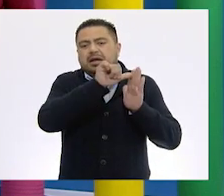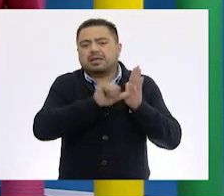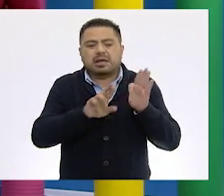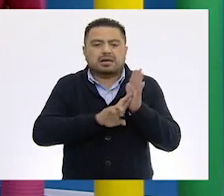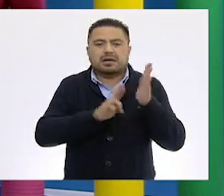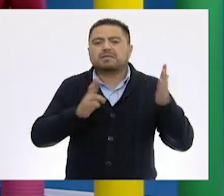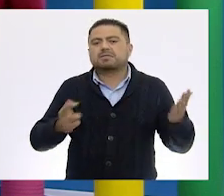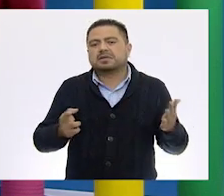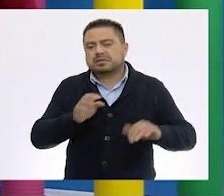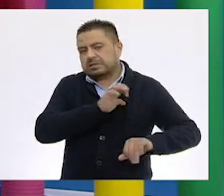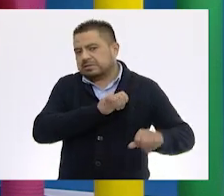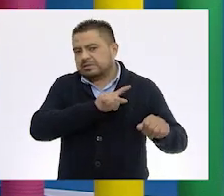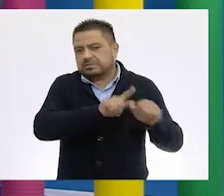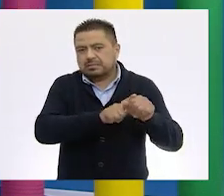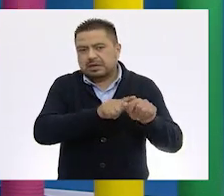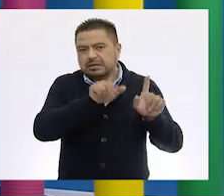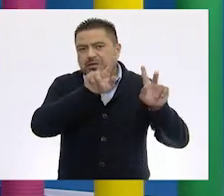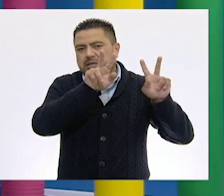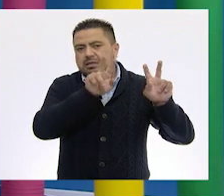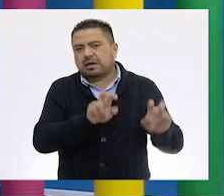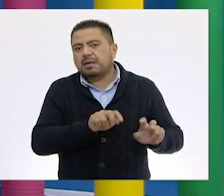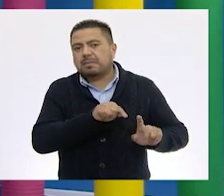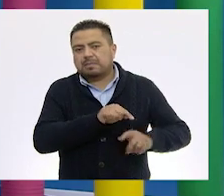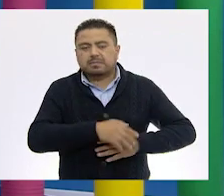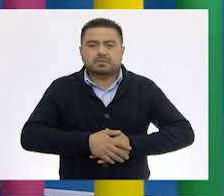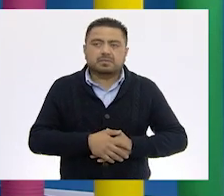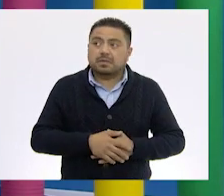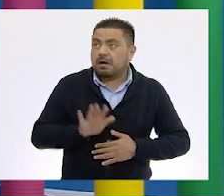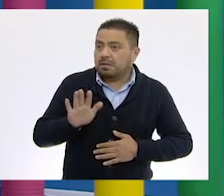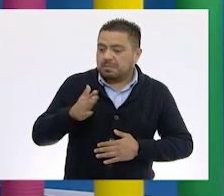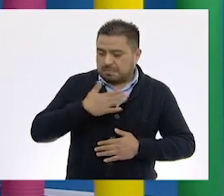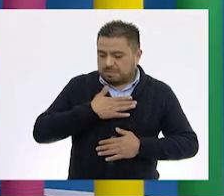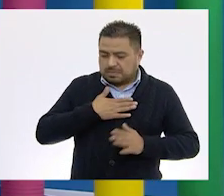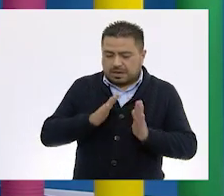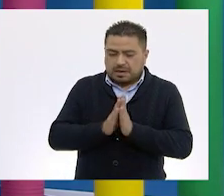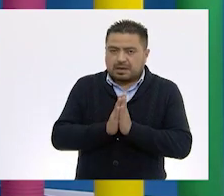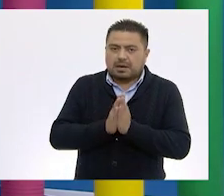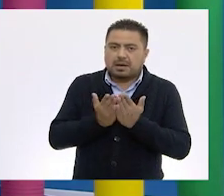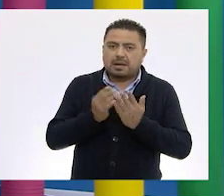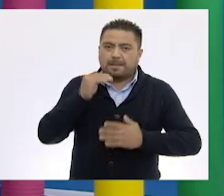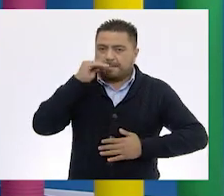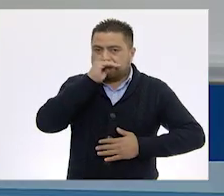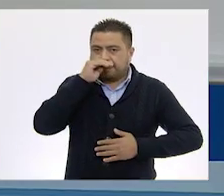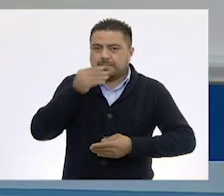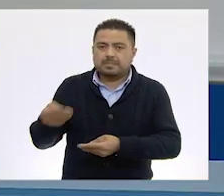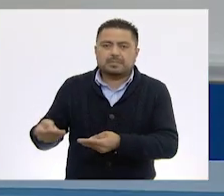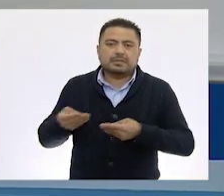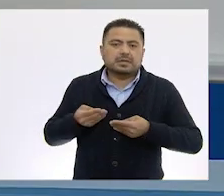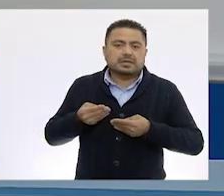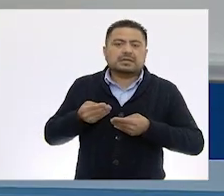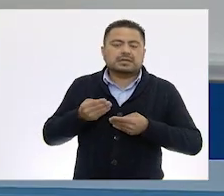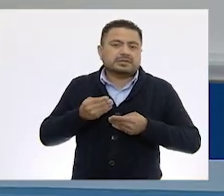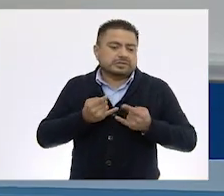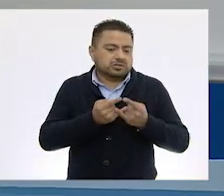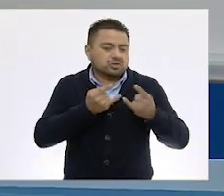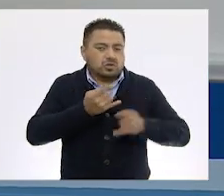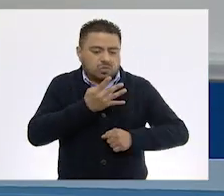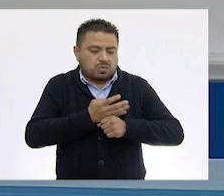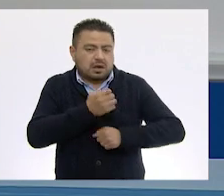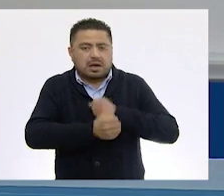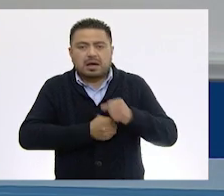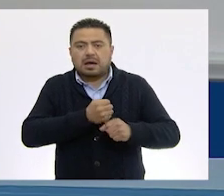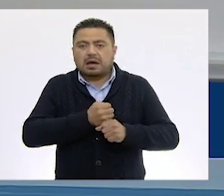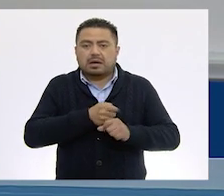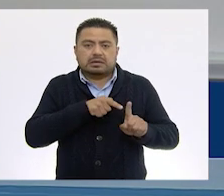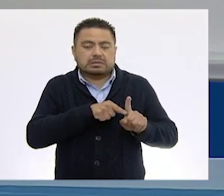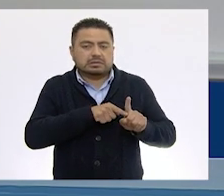revistas especializadas. O sea que mi libro de texto gratuito de historia de 4º grado es